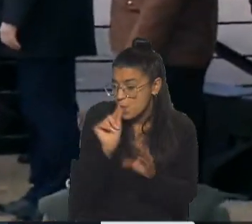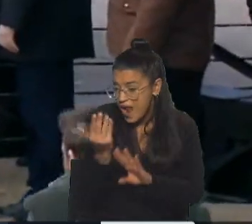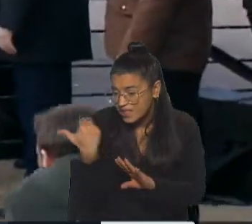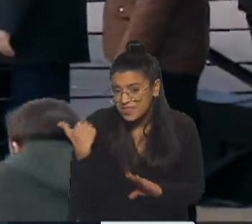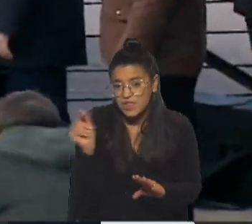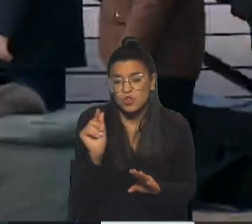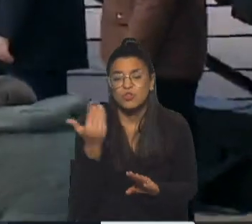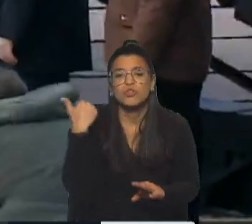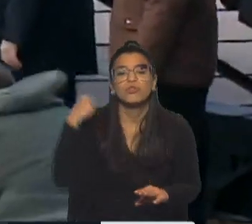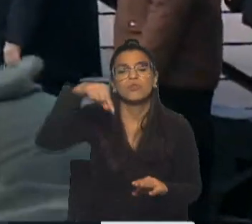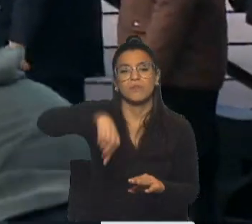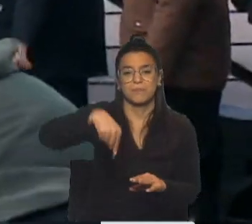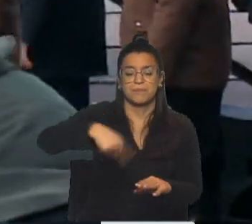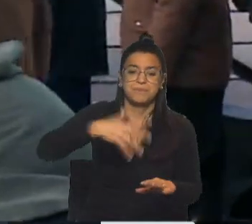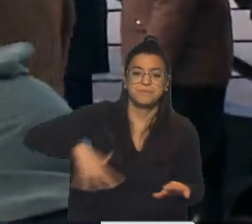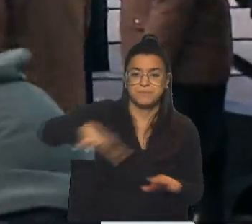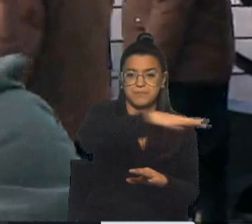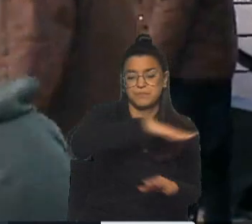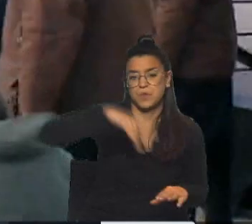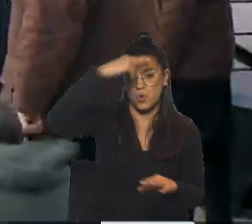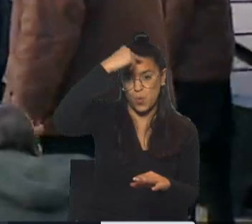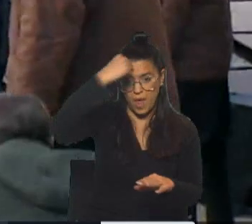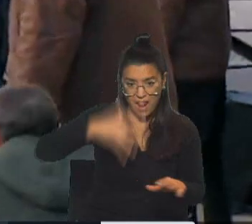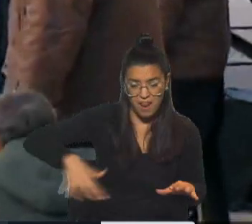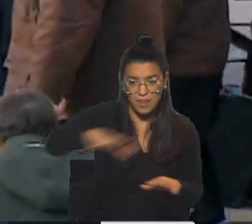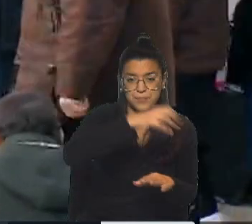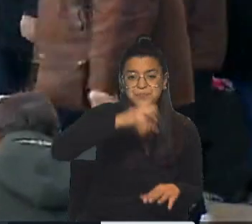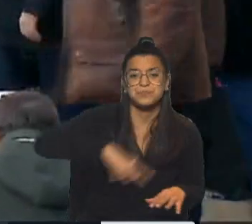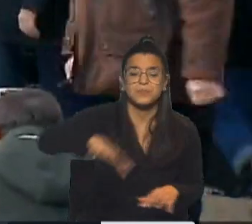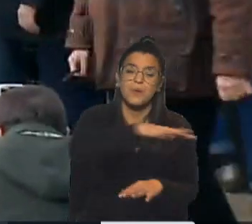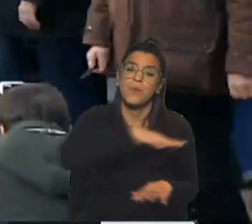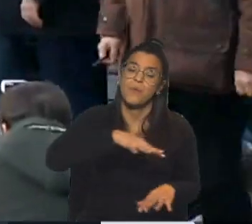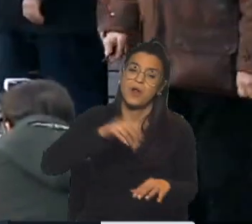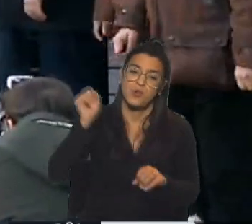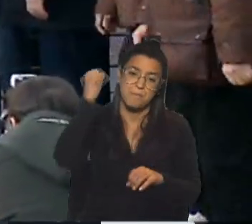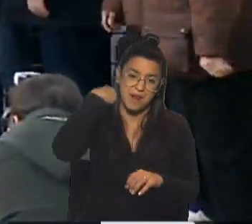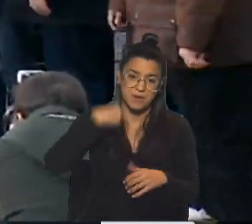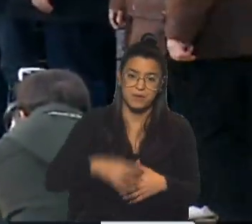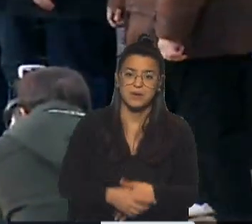ocurría nada más aquí en el predio de la sociedad rural en el barrio porteño de Palermo.